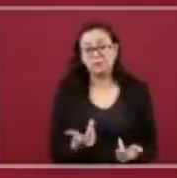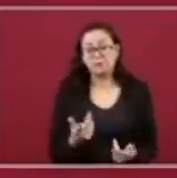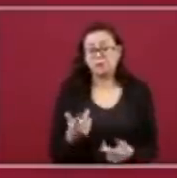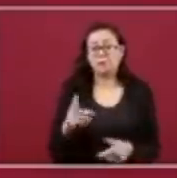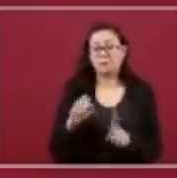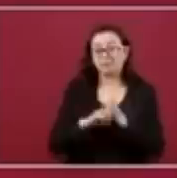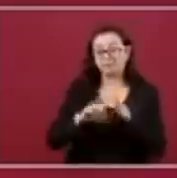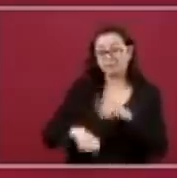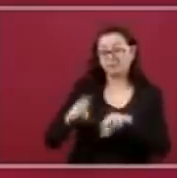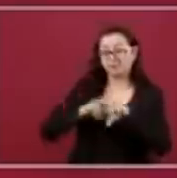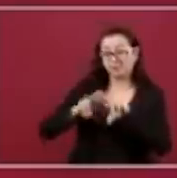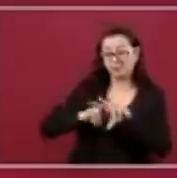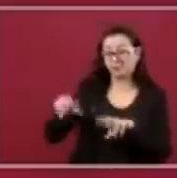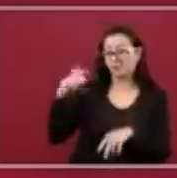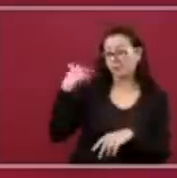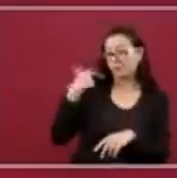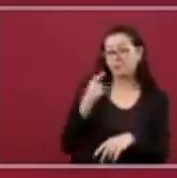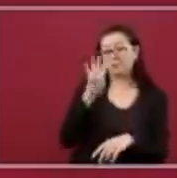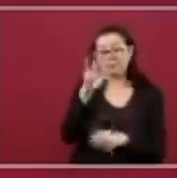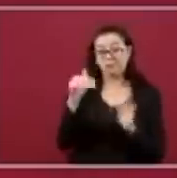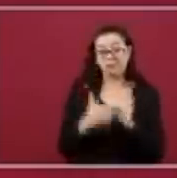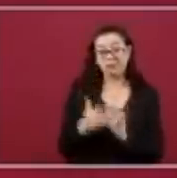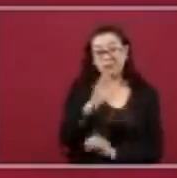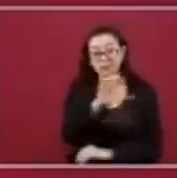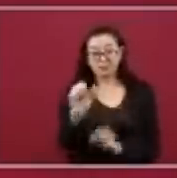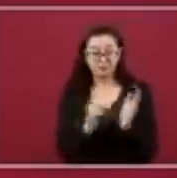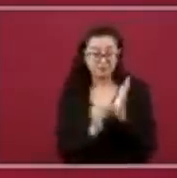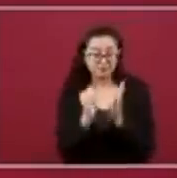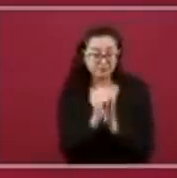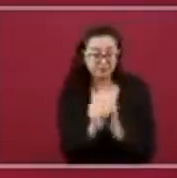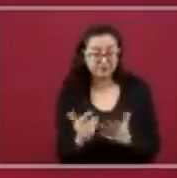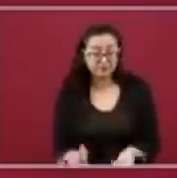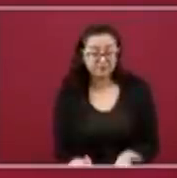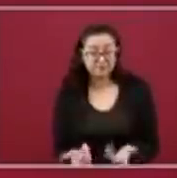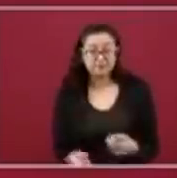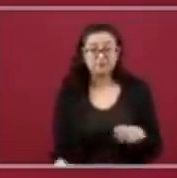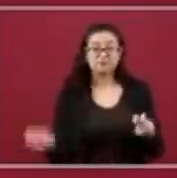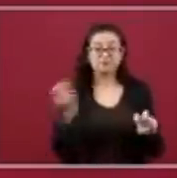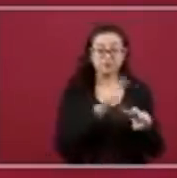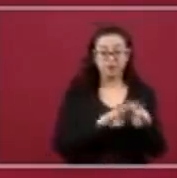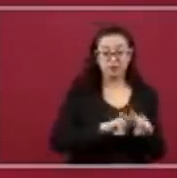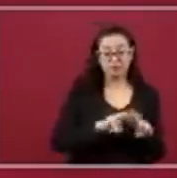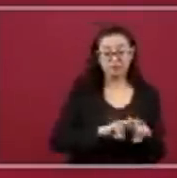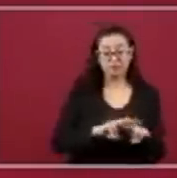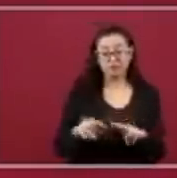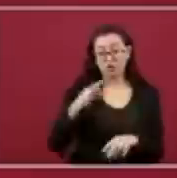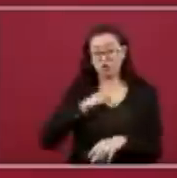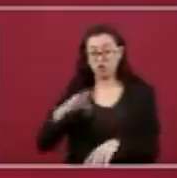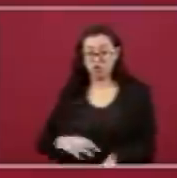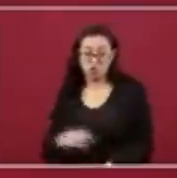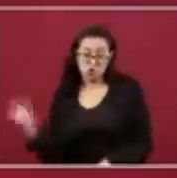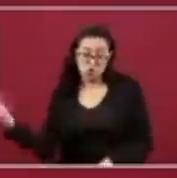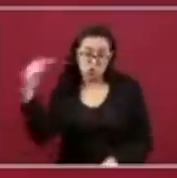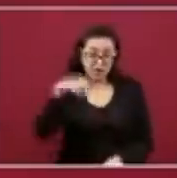4,500 millones. El caso del tren de Toluca a Ciudad de